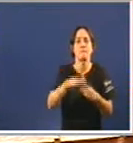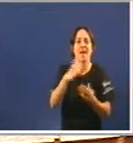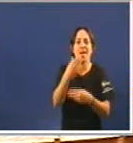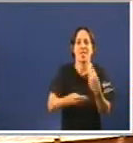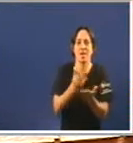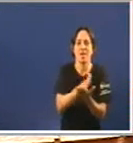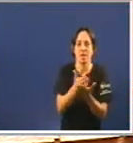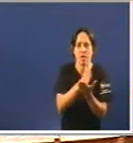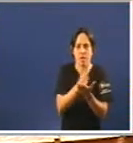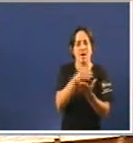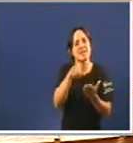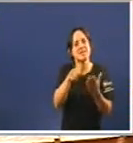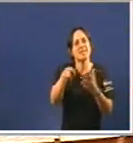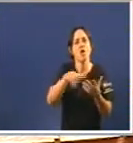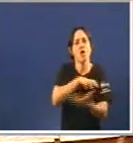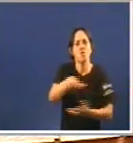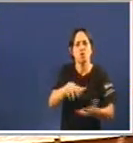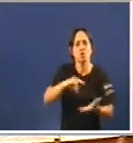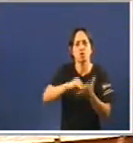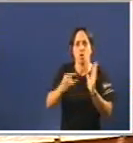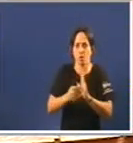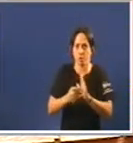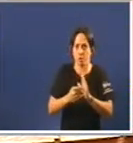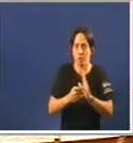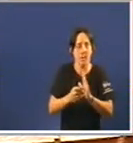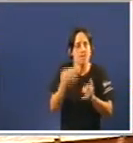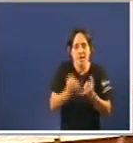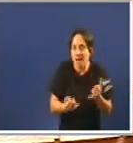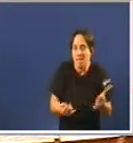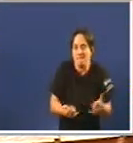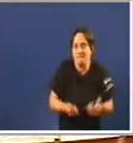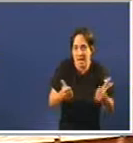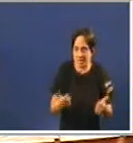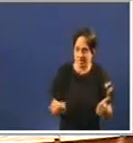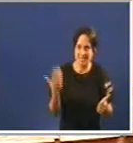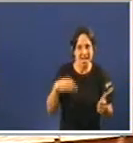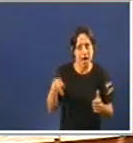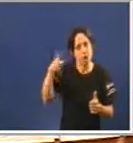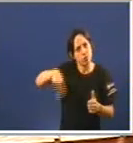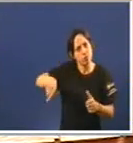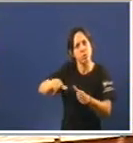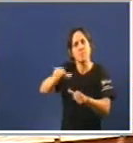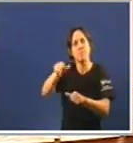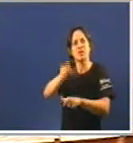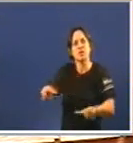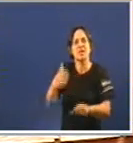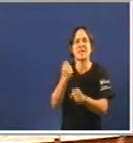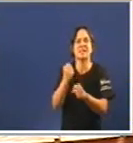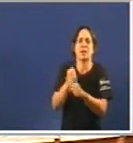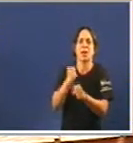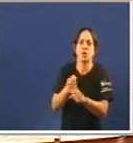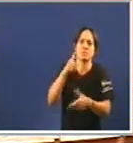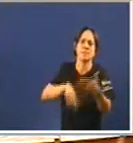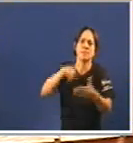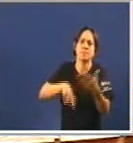intente resolver o conflito. Vamos, é o non vai máis, o que levan pedindo meses traballadores e traballadoras. A ver se agora